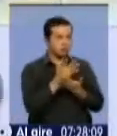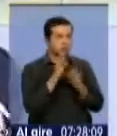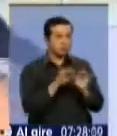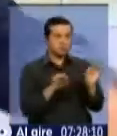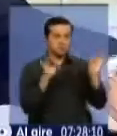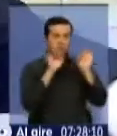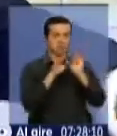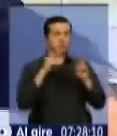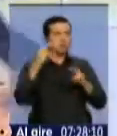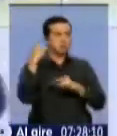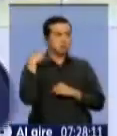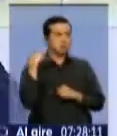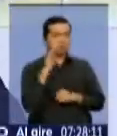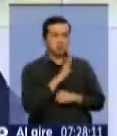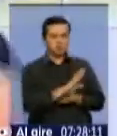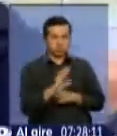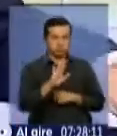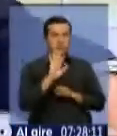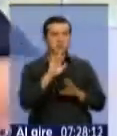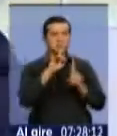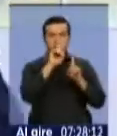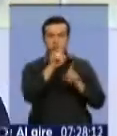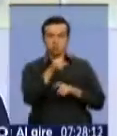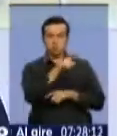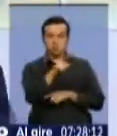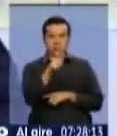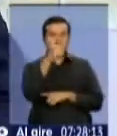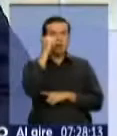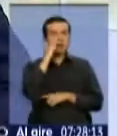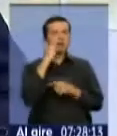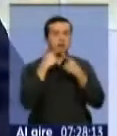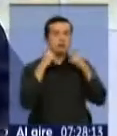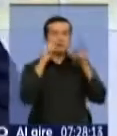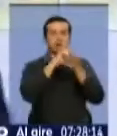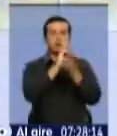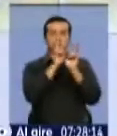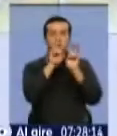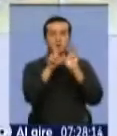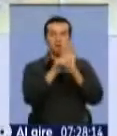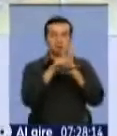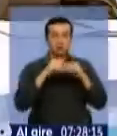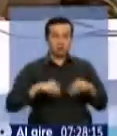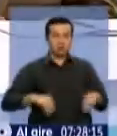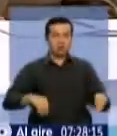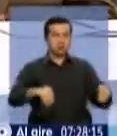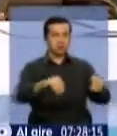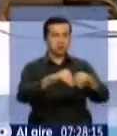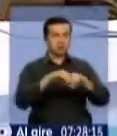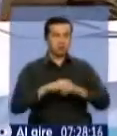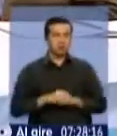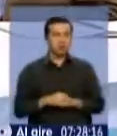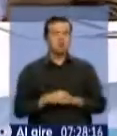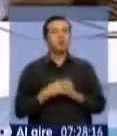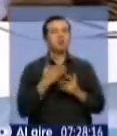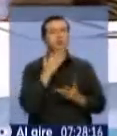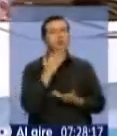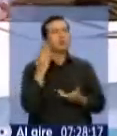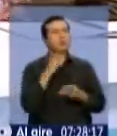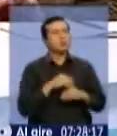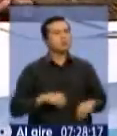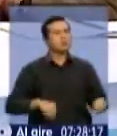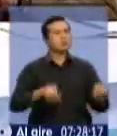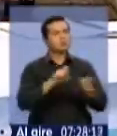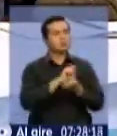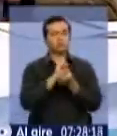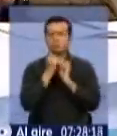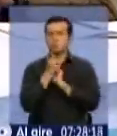inherente a la competencia de ustedes. Vamos a lo siguiente. Ustedes ayer hablaron reformas a la ley de la plusvalía. ¿Y qué consistiría esa reforma? Bueno, lo